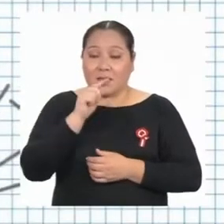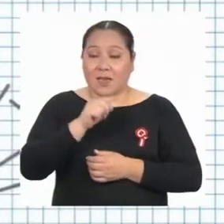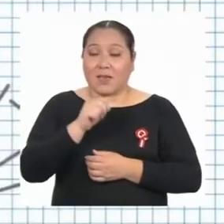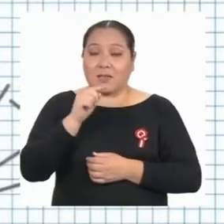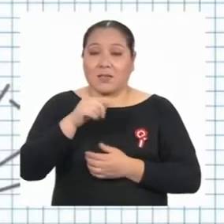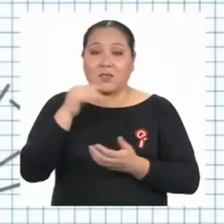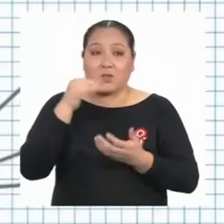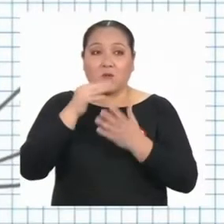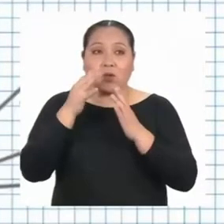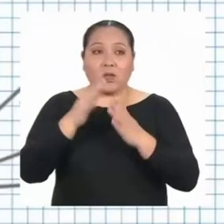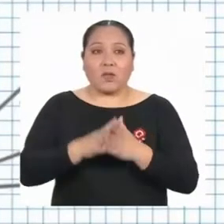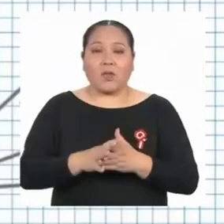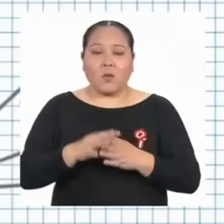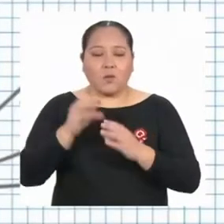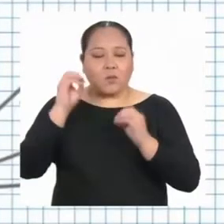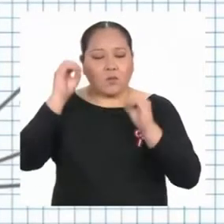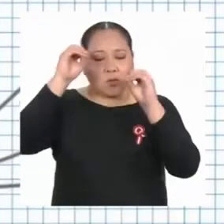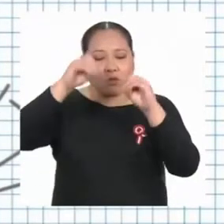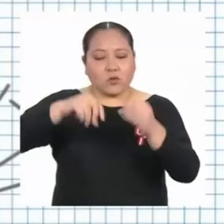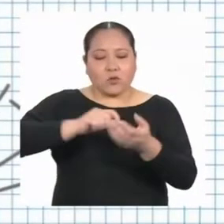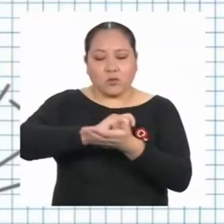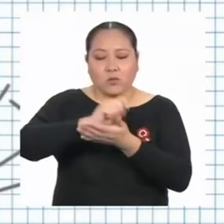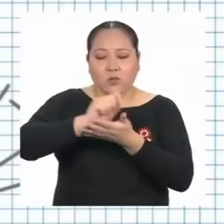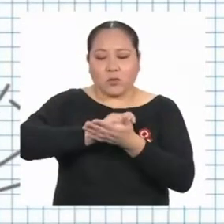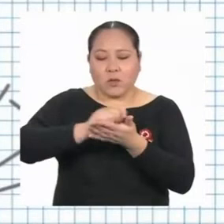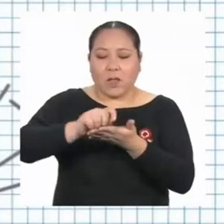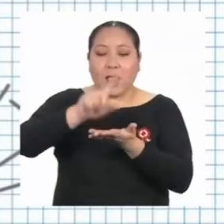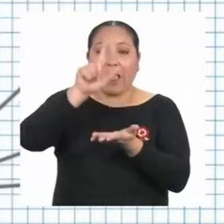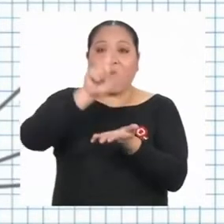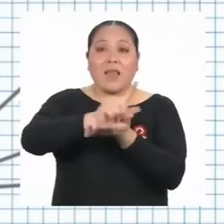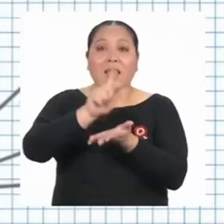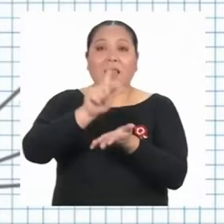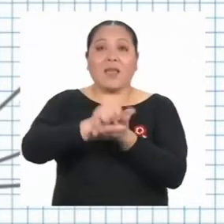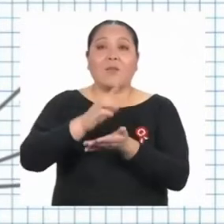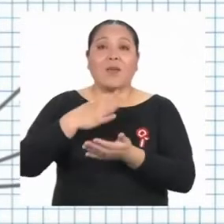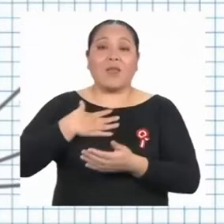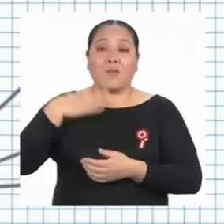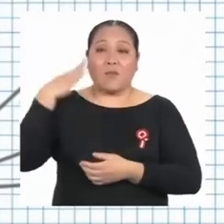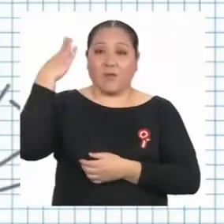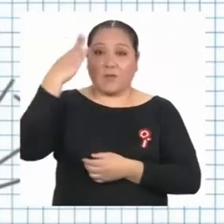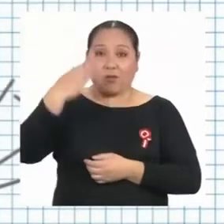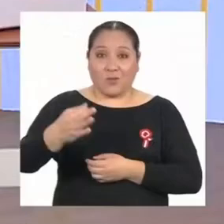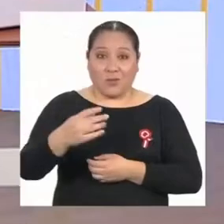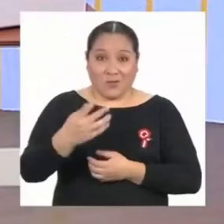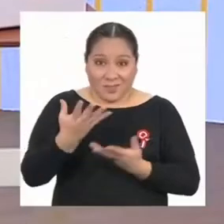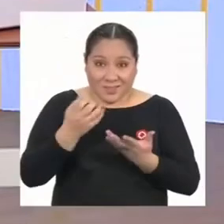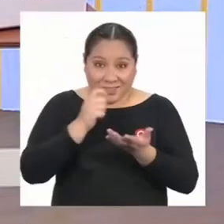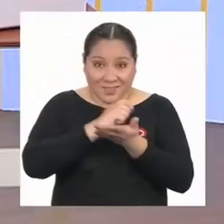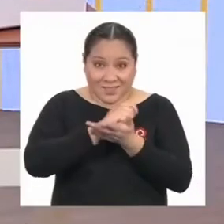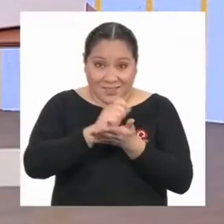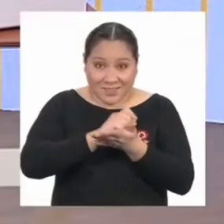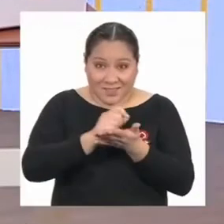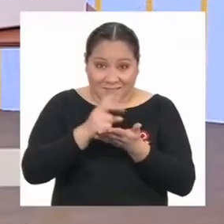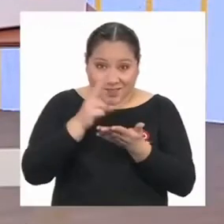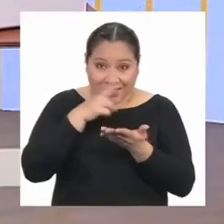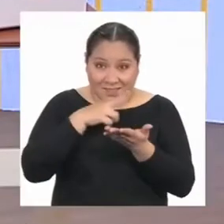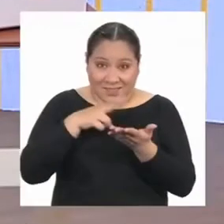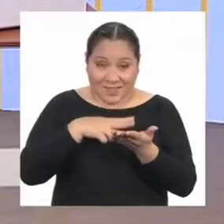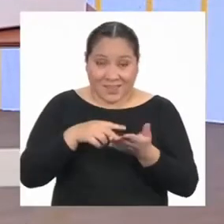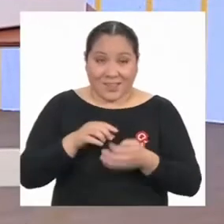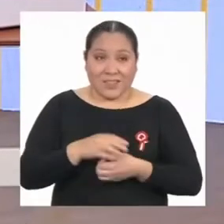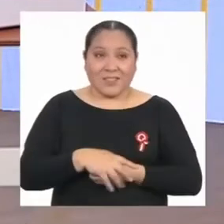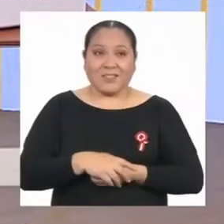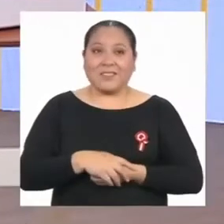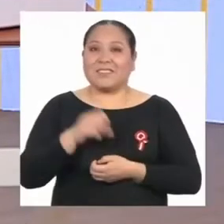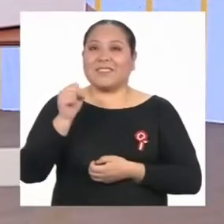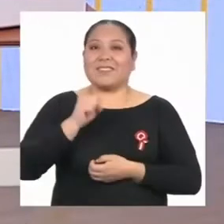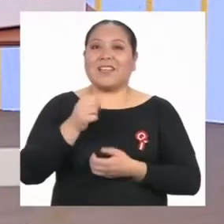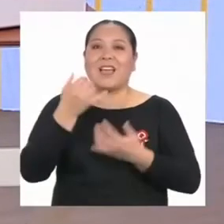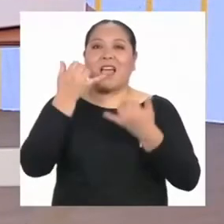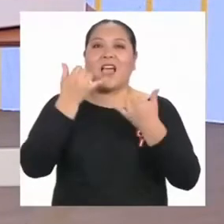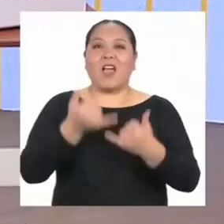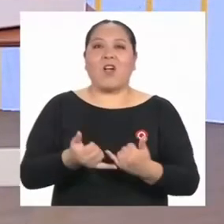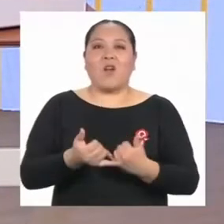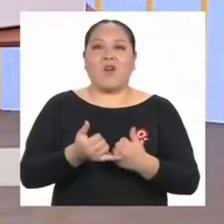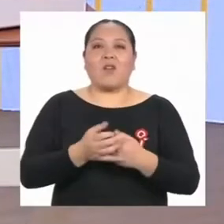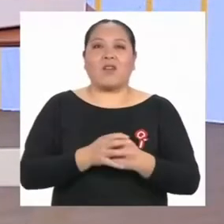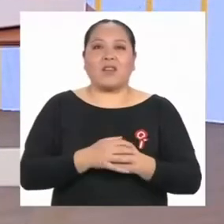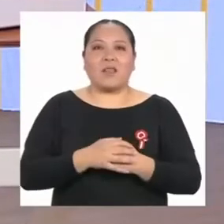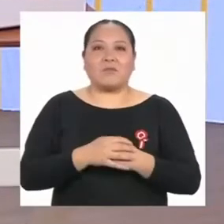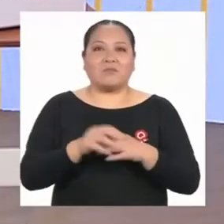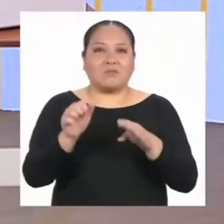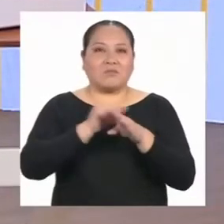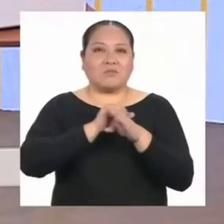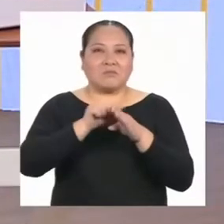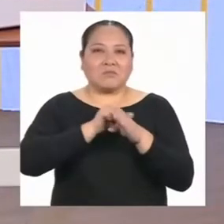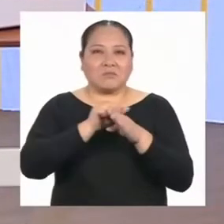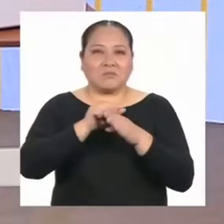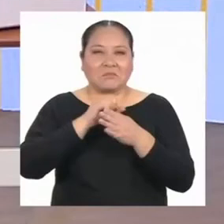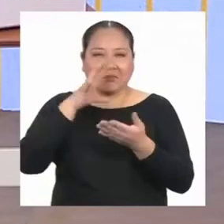texto, La Lima de mi futuro. ¿Quieren leerlo? ¡Sí! Entonces, ahora vamos a poner en práctica todo lo que